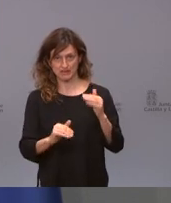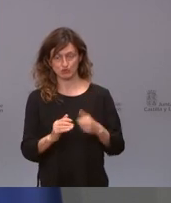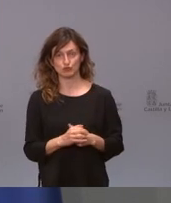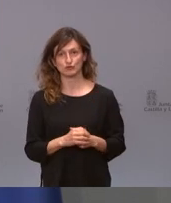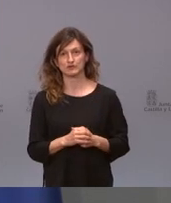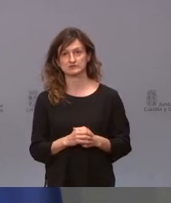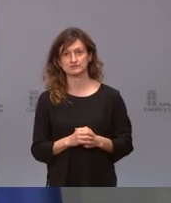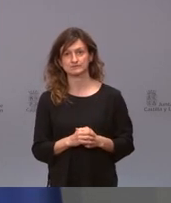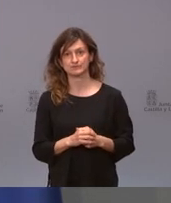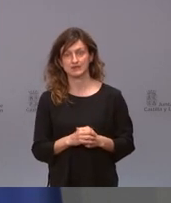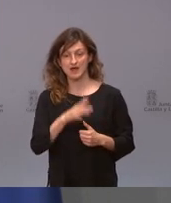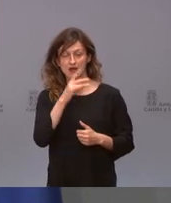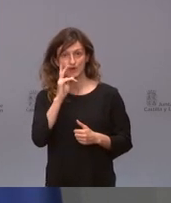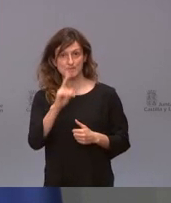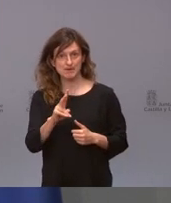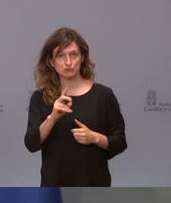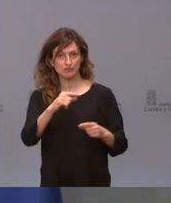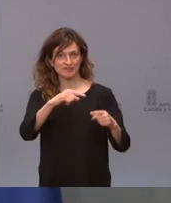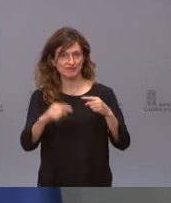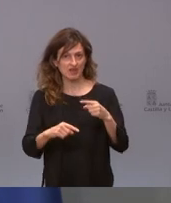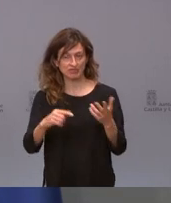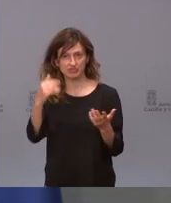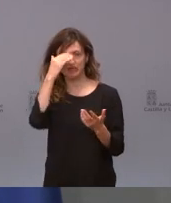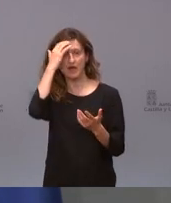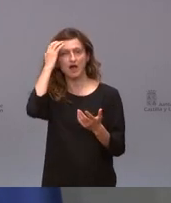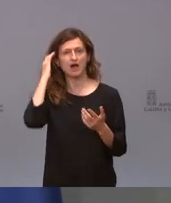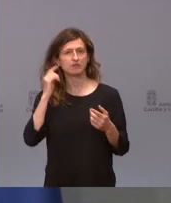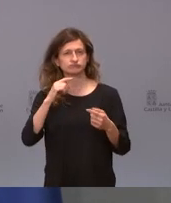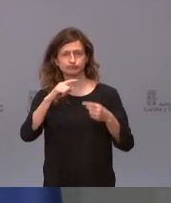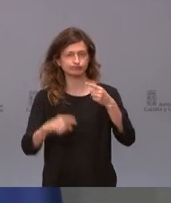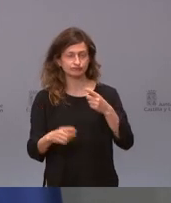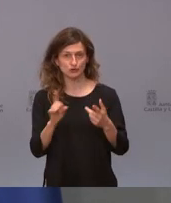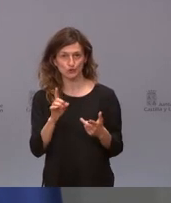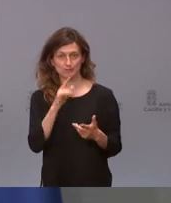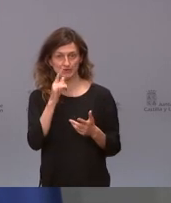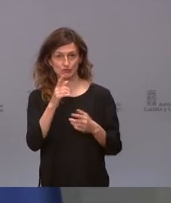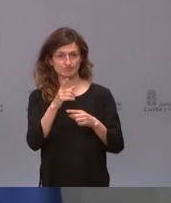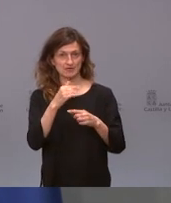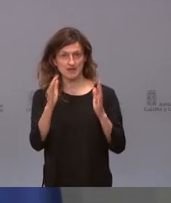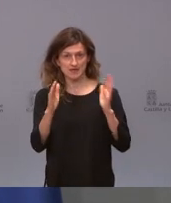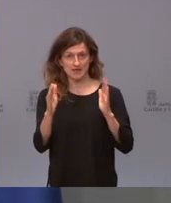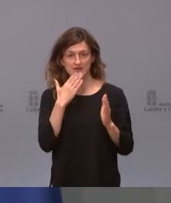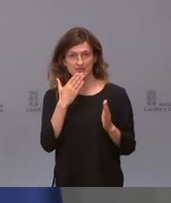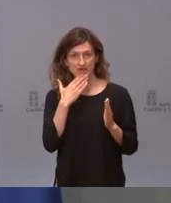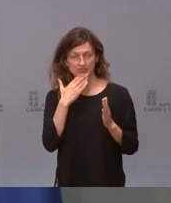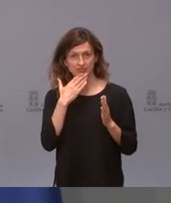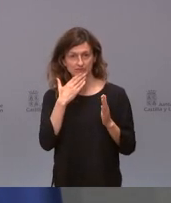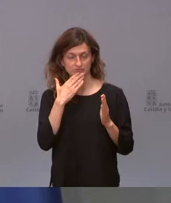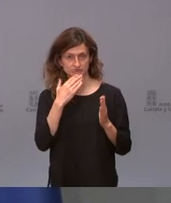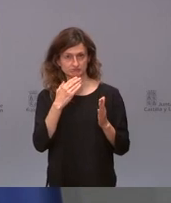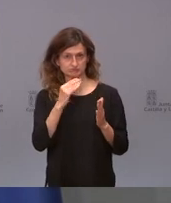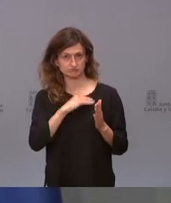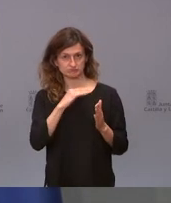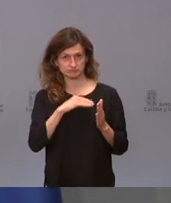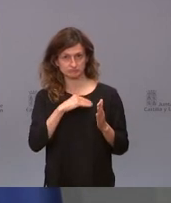eso es estamos viendo no hay una diferencia muy drástica pero sí que el rango sigue siendo muy amplio en las dos en